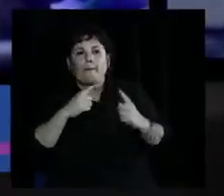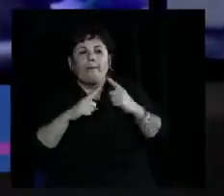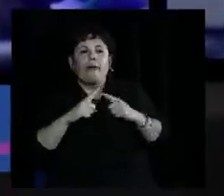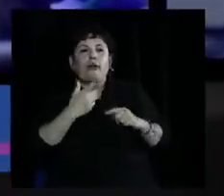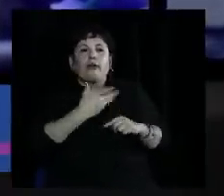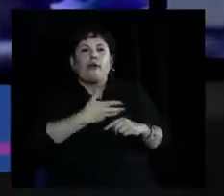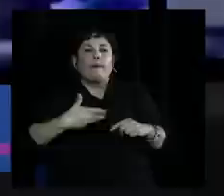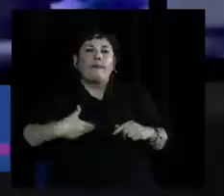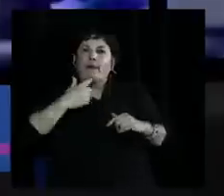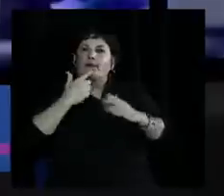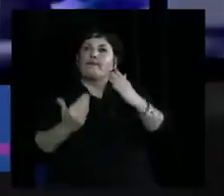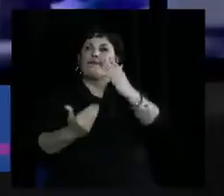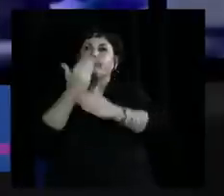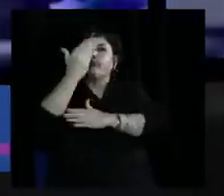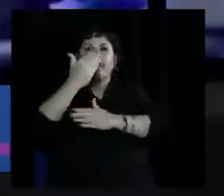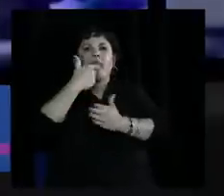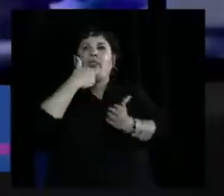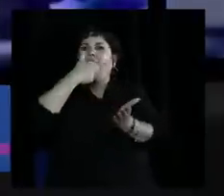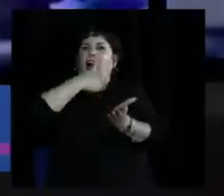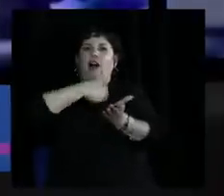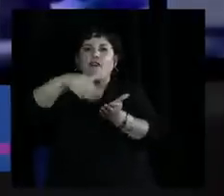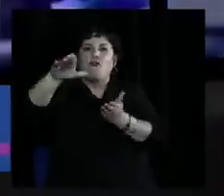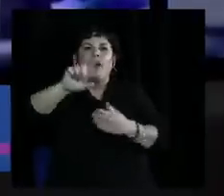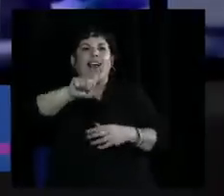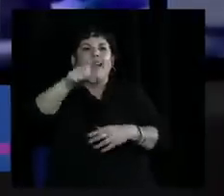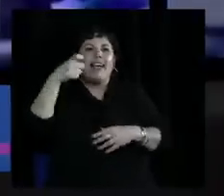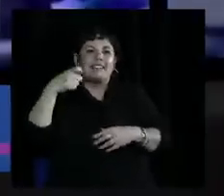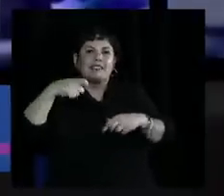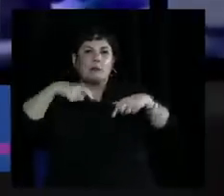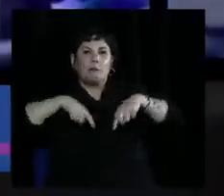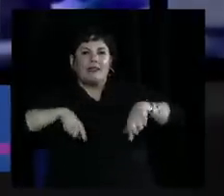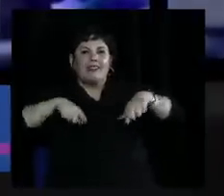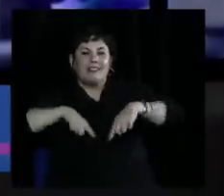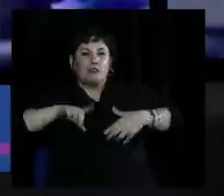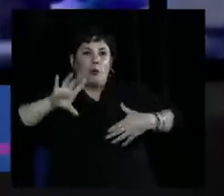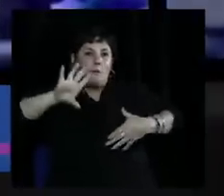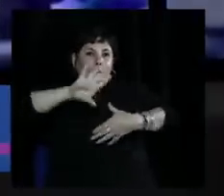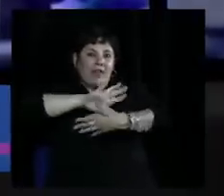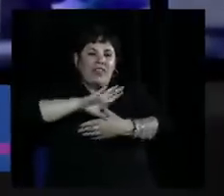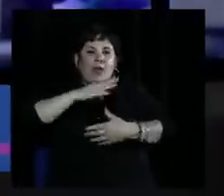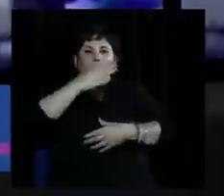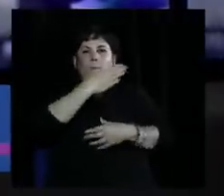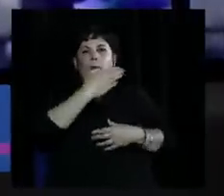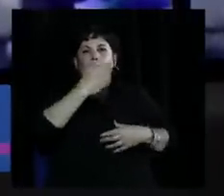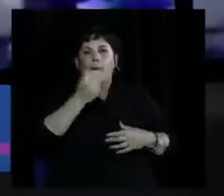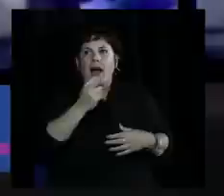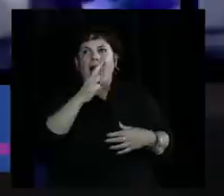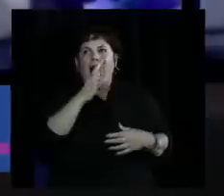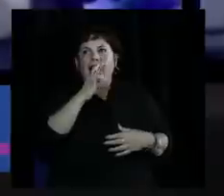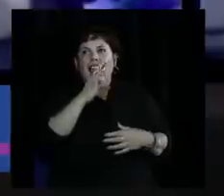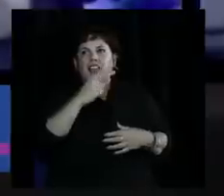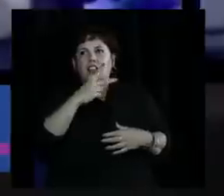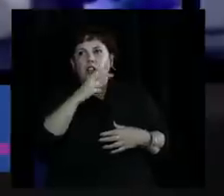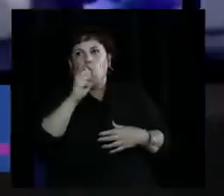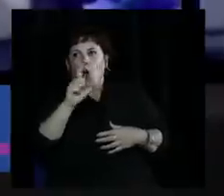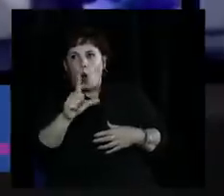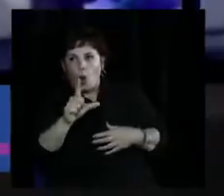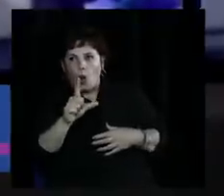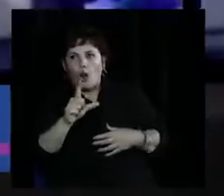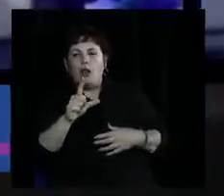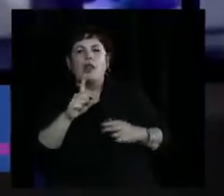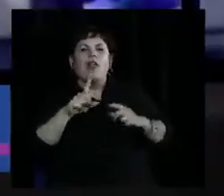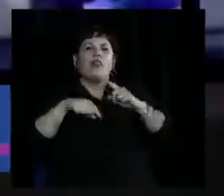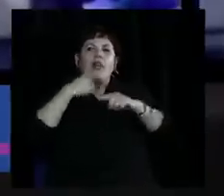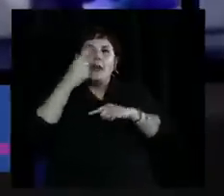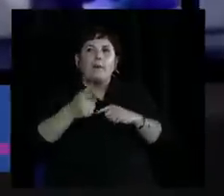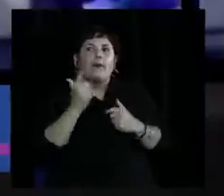la destitución del ahora exministro de Desarrollo Social, Pablo Bartol. Posteriormente conocimos